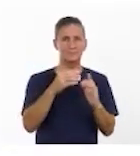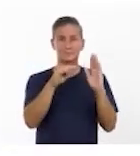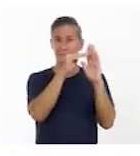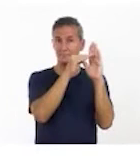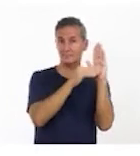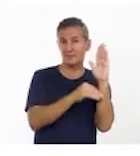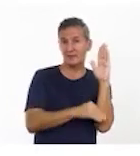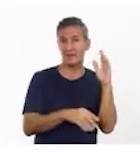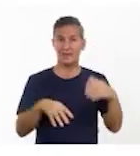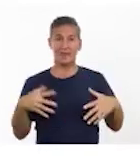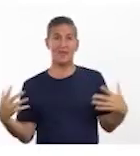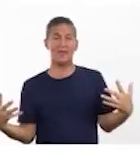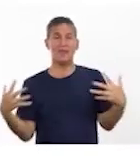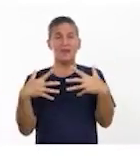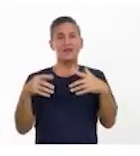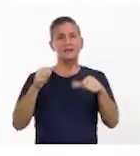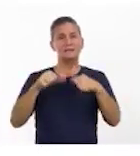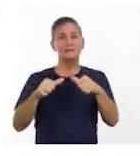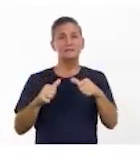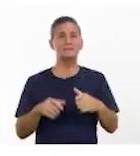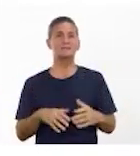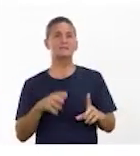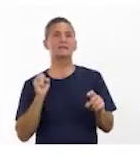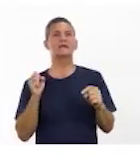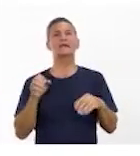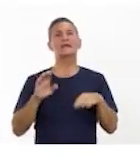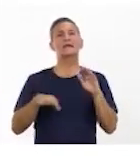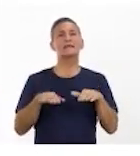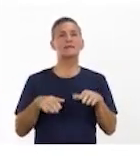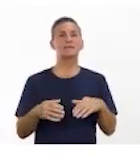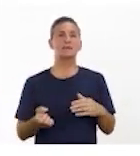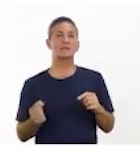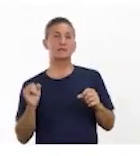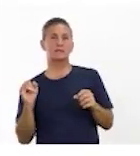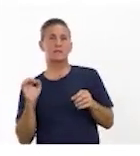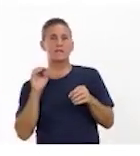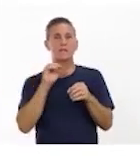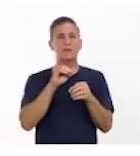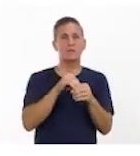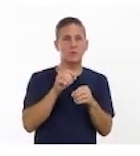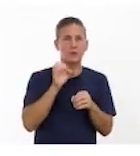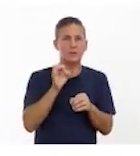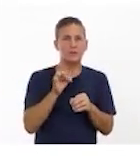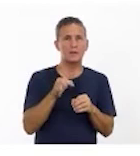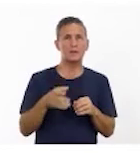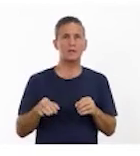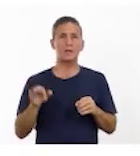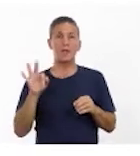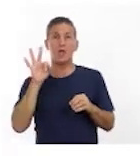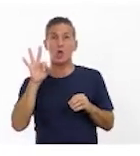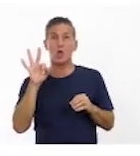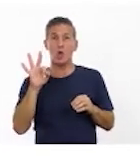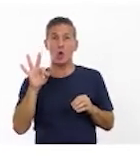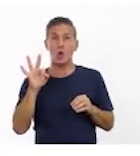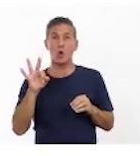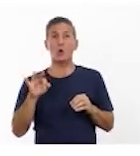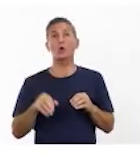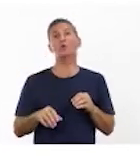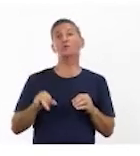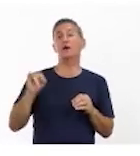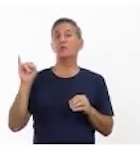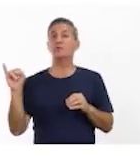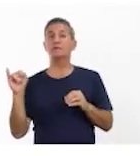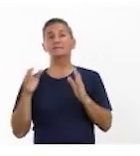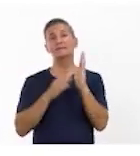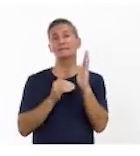reacciones químicas de acuerdo con la energía calorífica involucrada en las mismas. Como octavo semestre y sexto semestre son